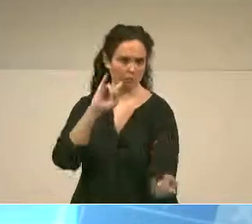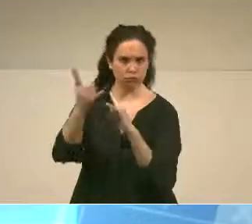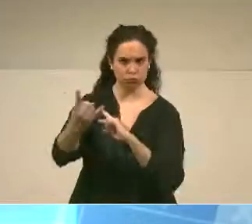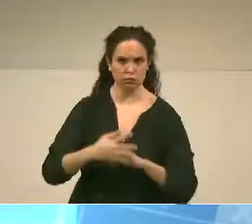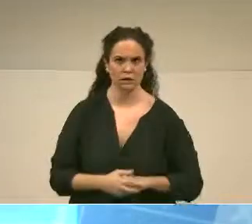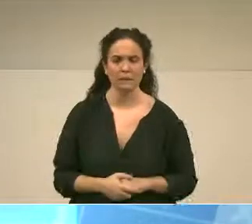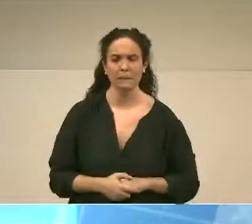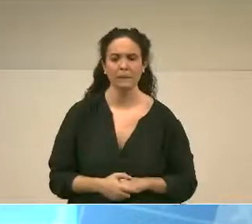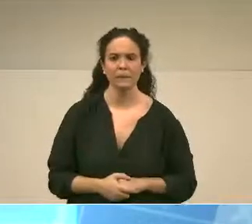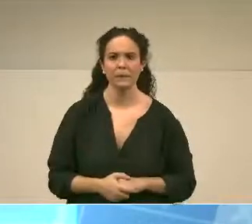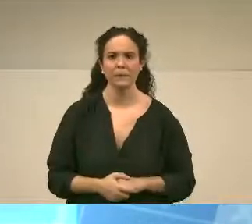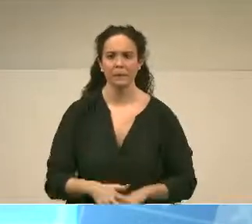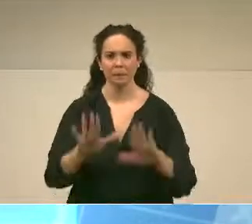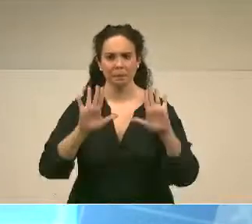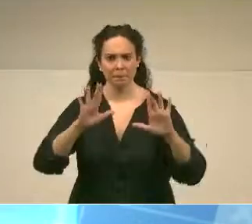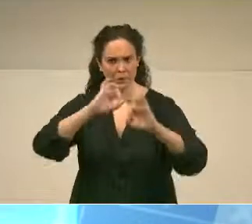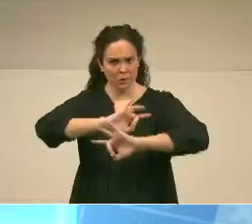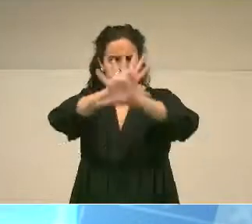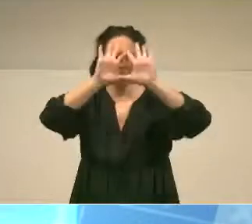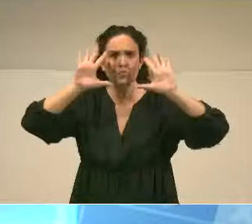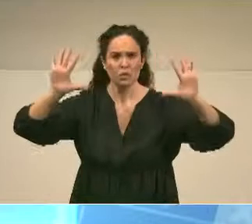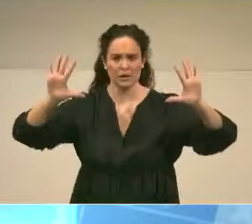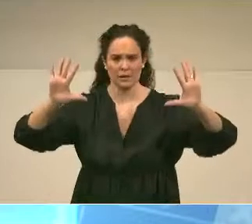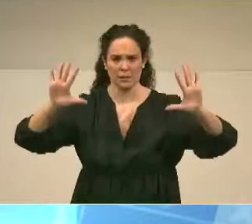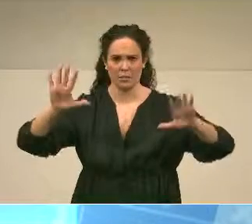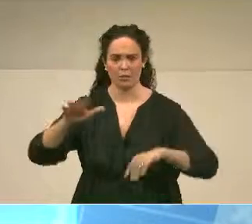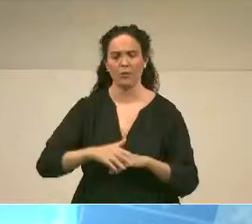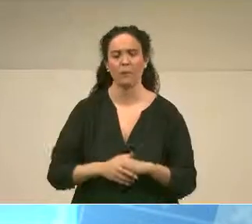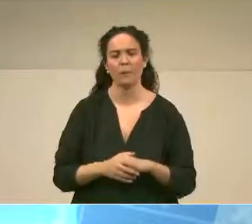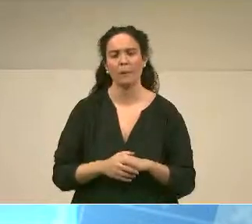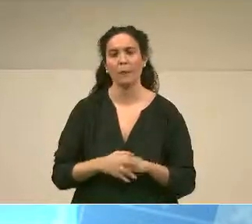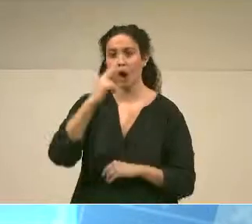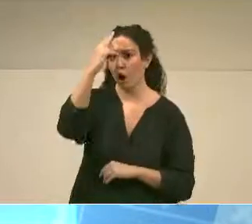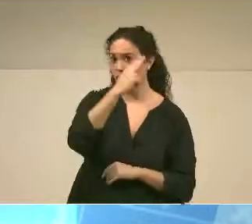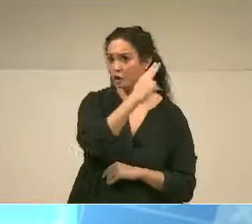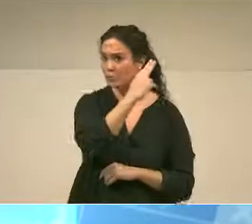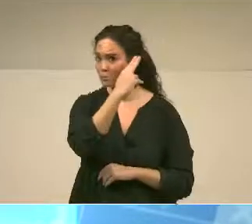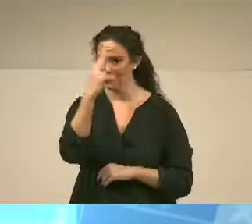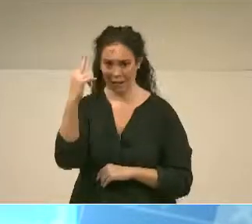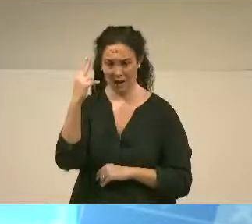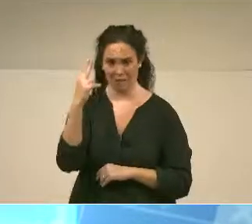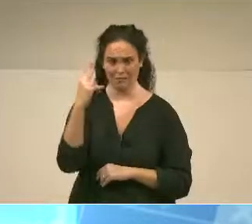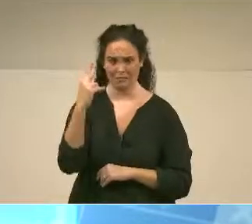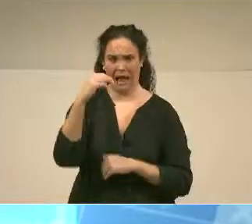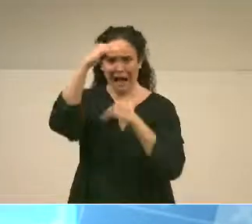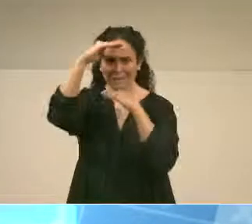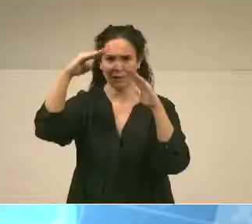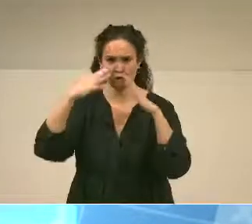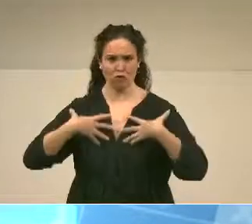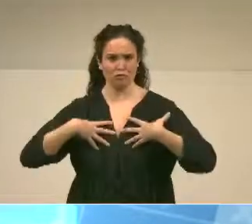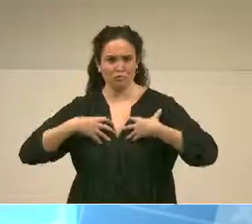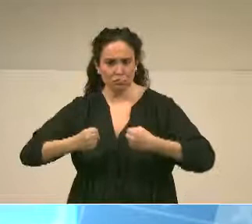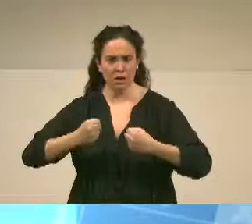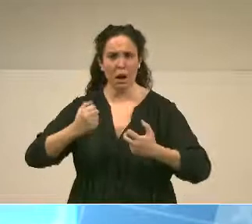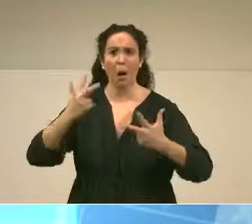les digo, lo que sí hay que dejar bien claro es que la asistencia sanitaria en Euskadi sigue estando garantizada